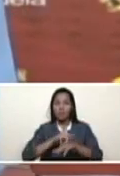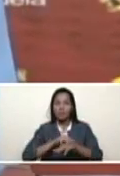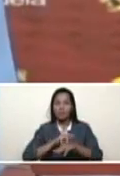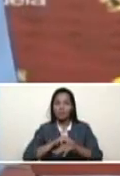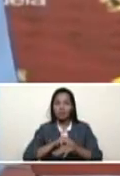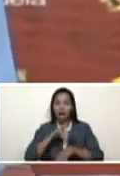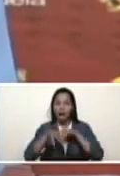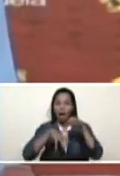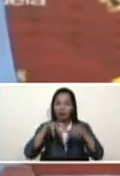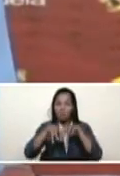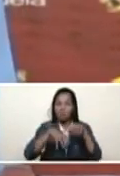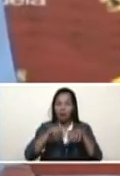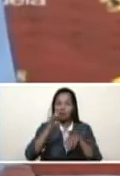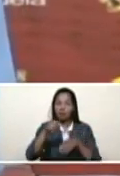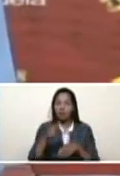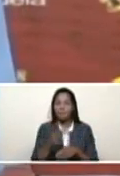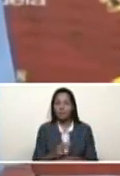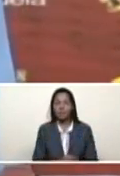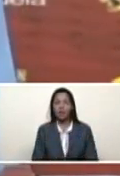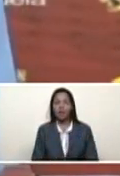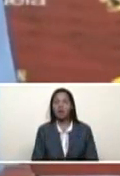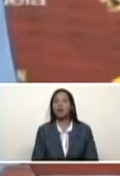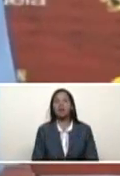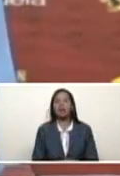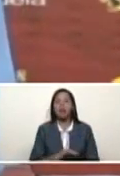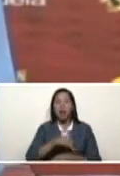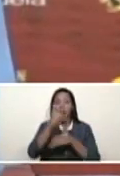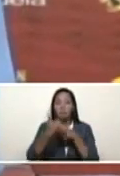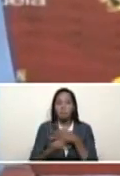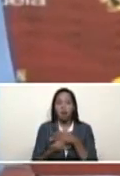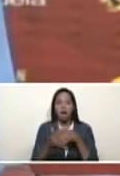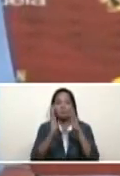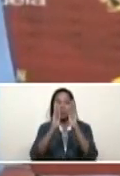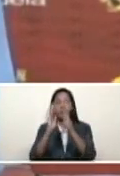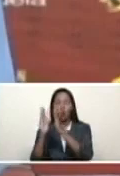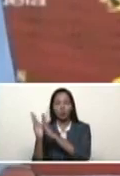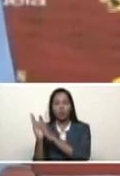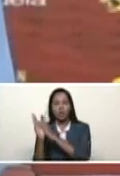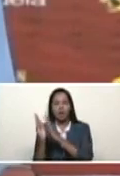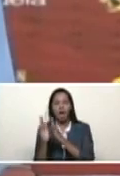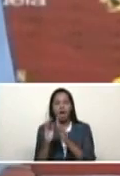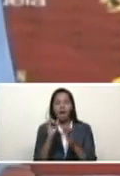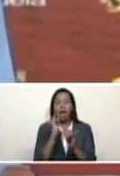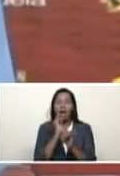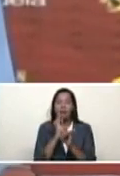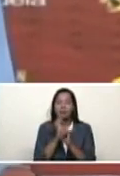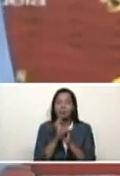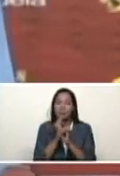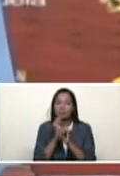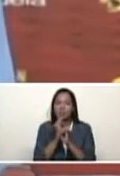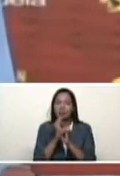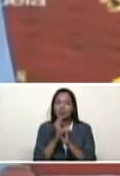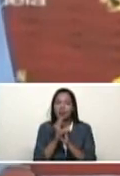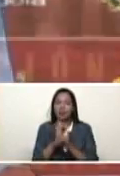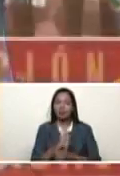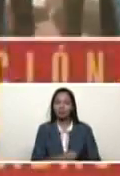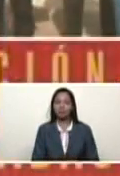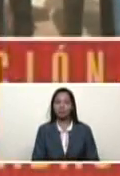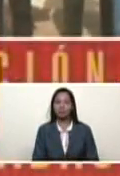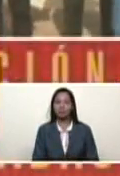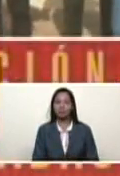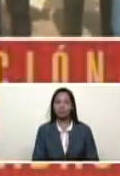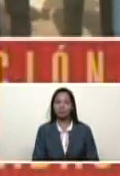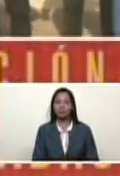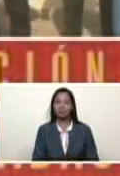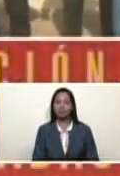veterinaria y el plan Tu Biblioteca Digital en la Universidad Politécnica Territorial Juana Ramírez en Valle